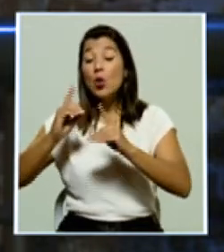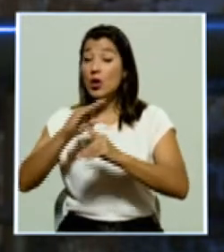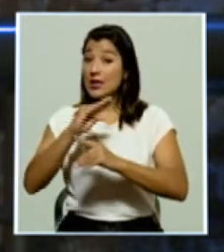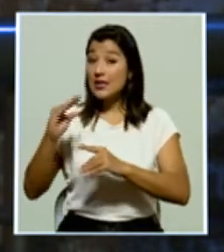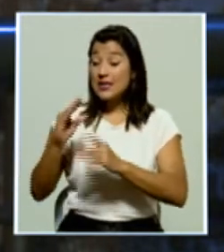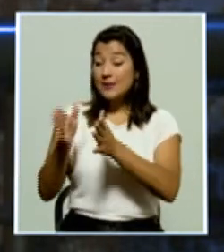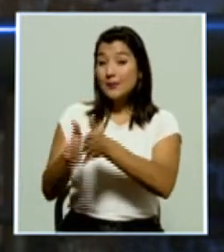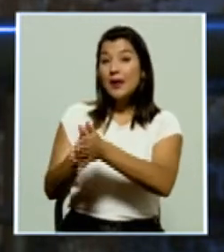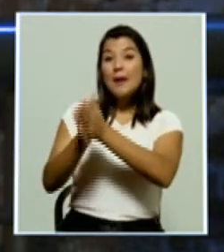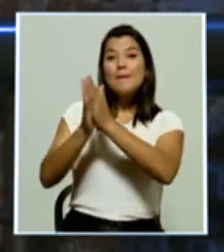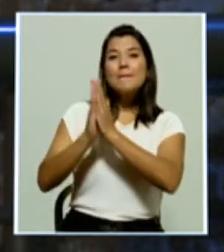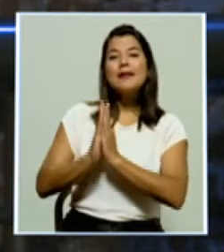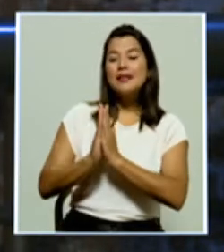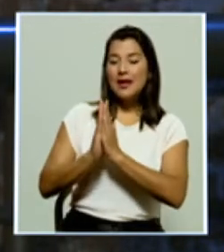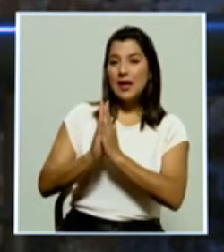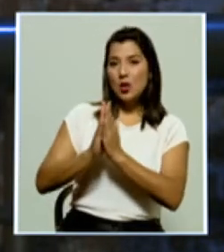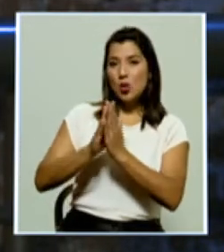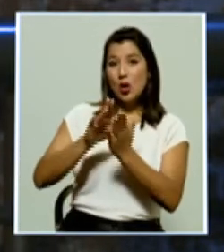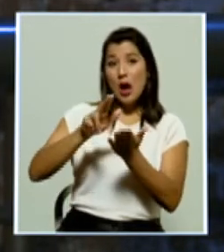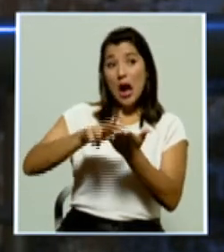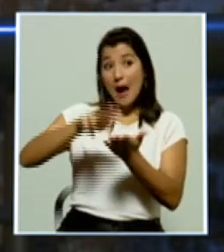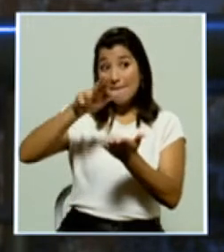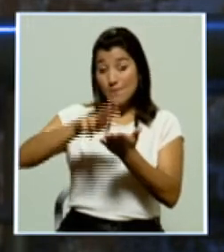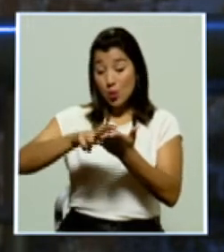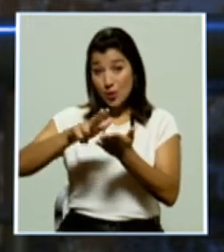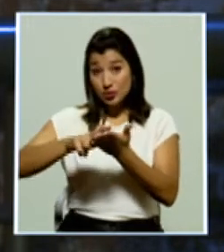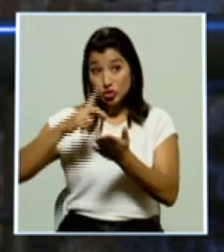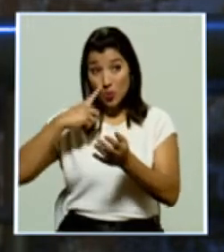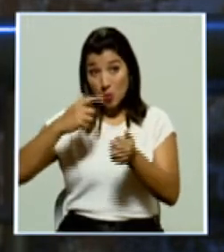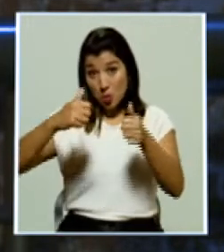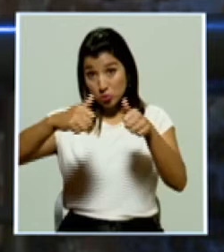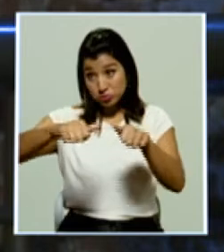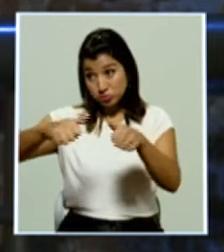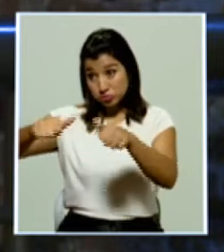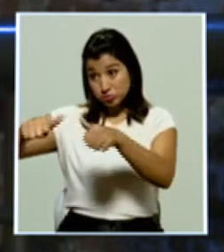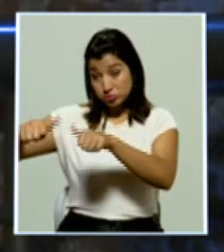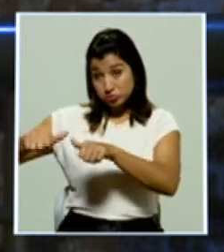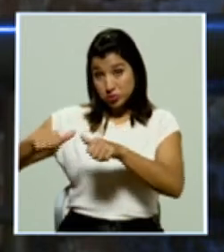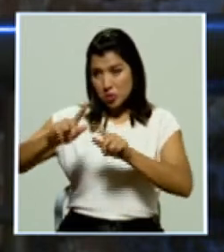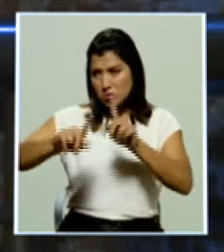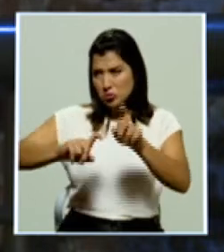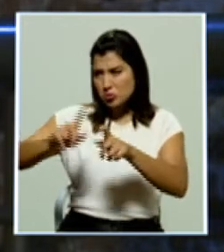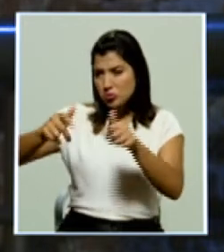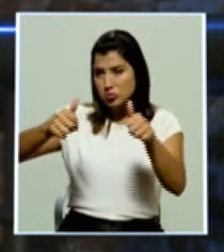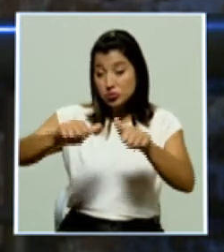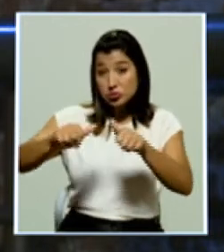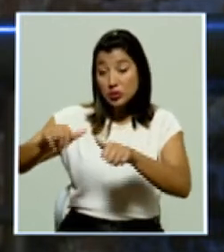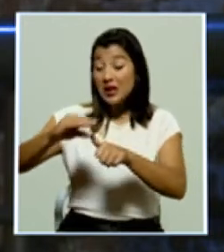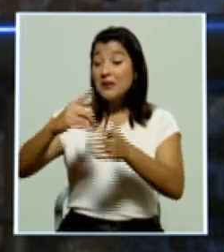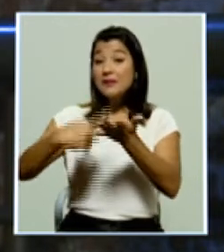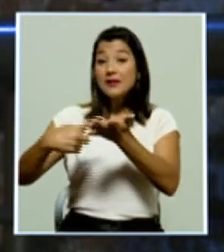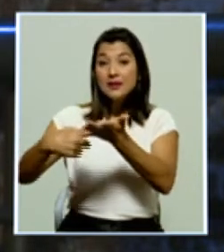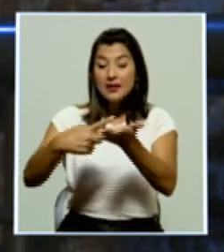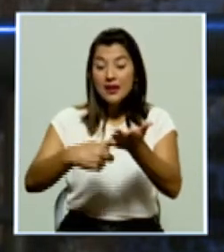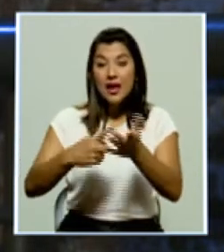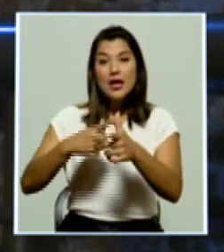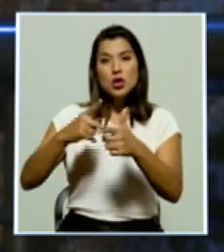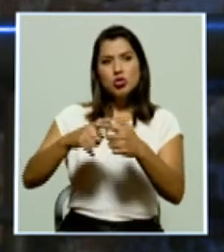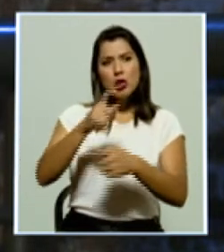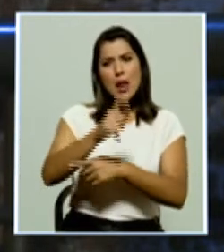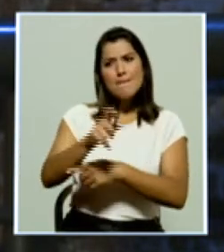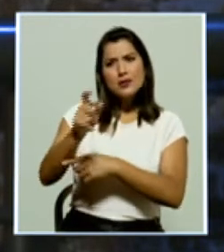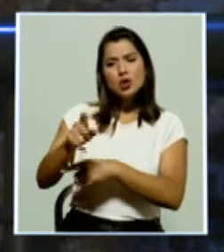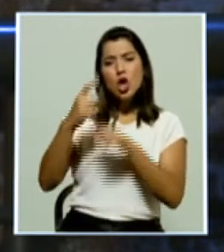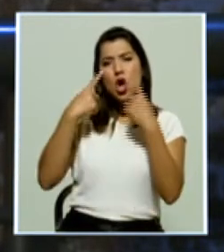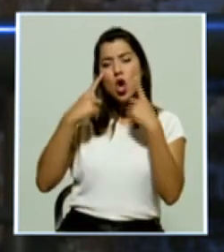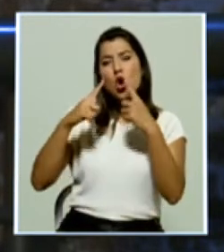solicitó una aprobación por consenso y de discusiones en plenarias donde las personas se pusieran de acuerdo en cuáles eran